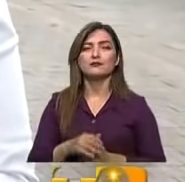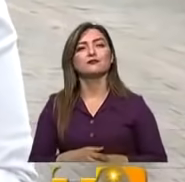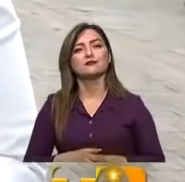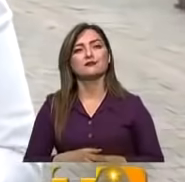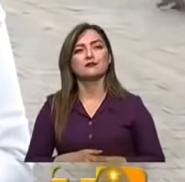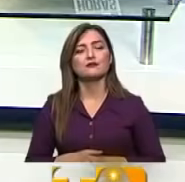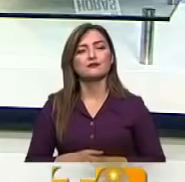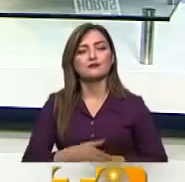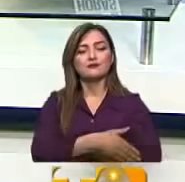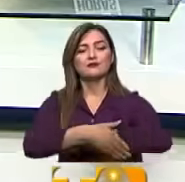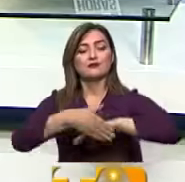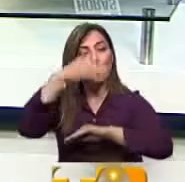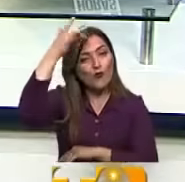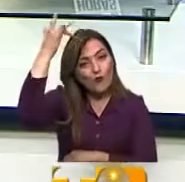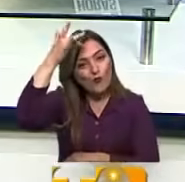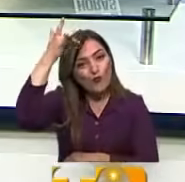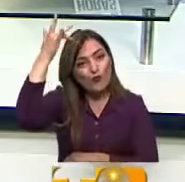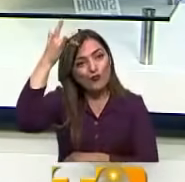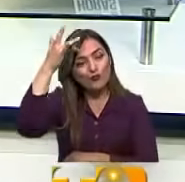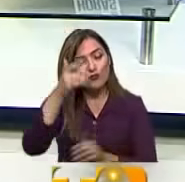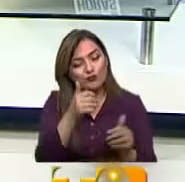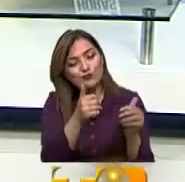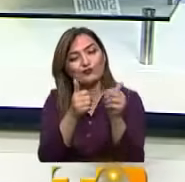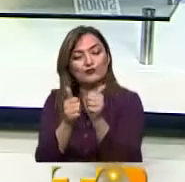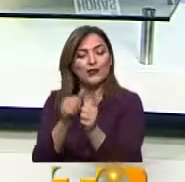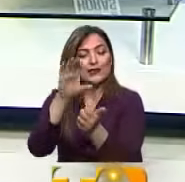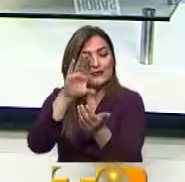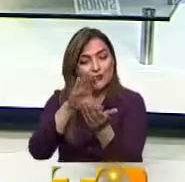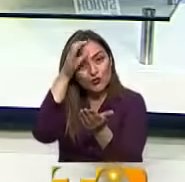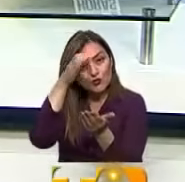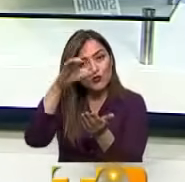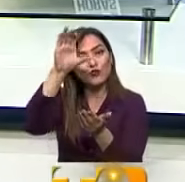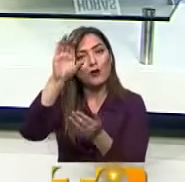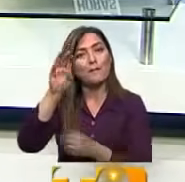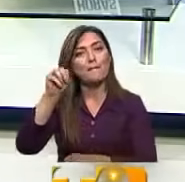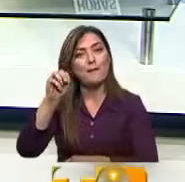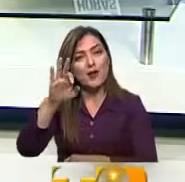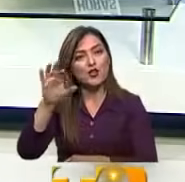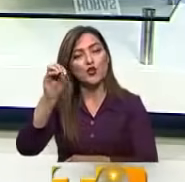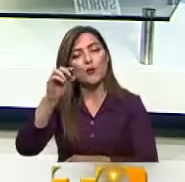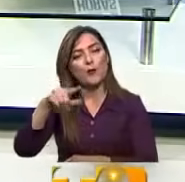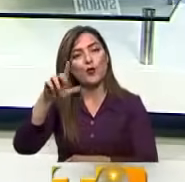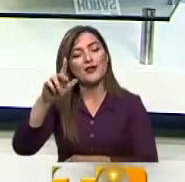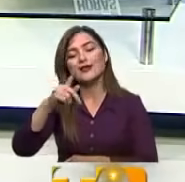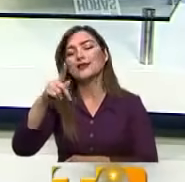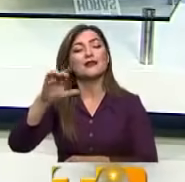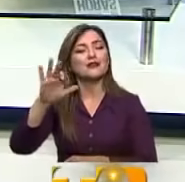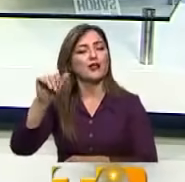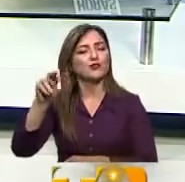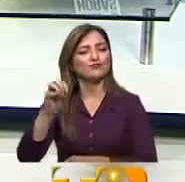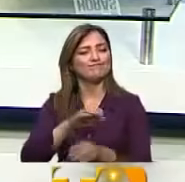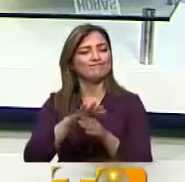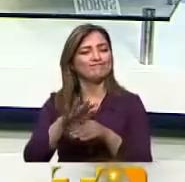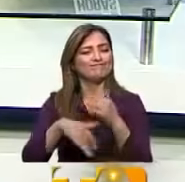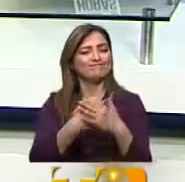momento ubicados en la calle García Moreno, justo al lado del Centro Cultural Metropolitano en el casco colonial. La invitación está